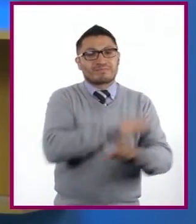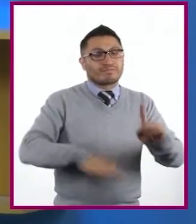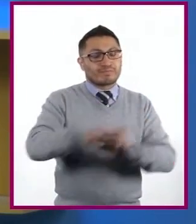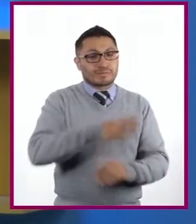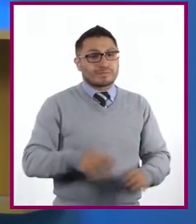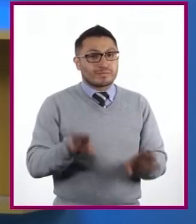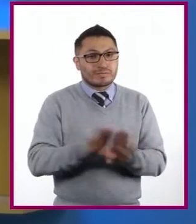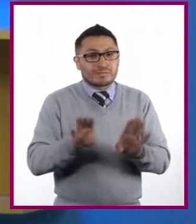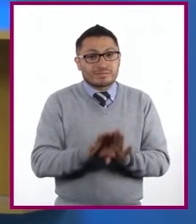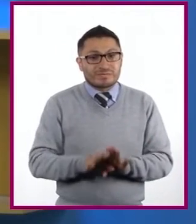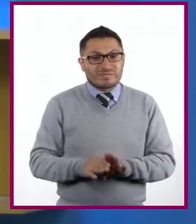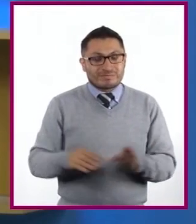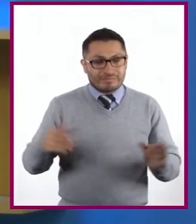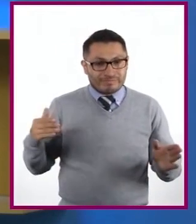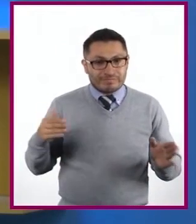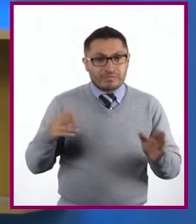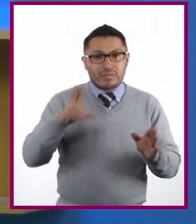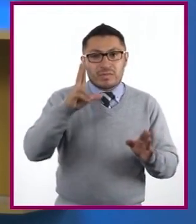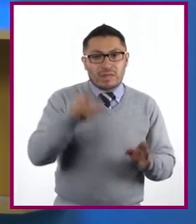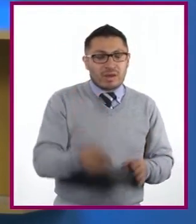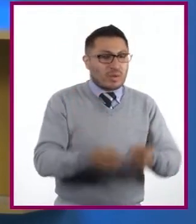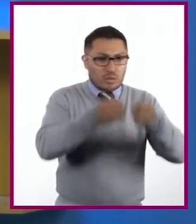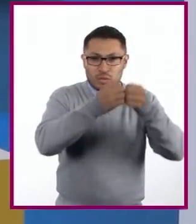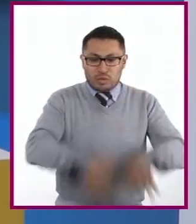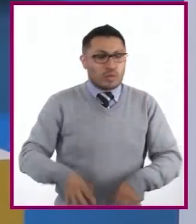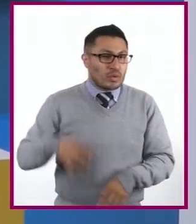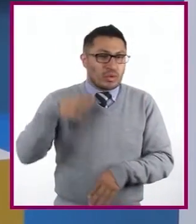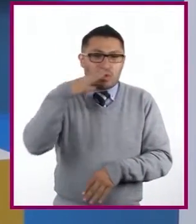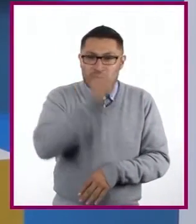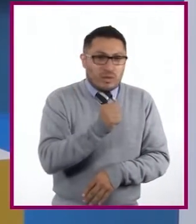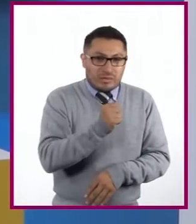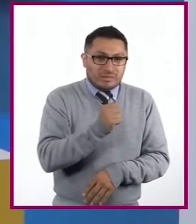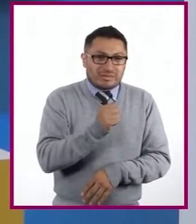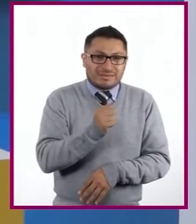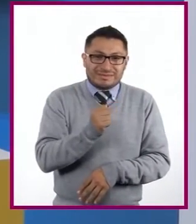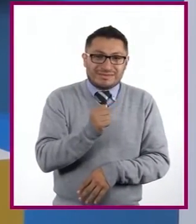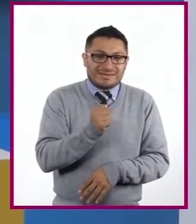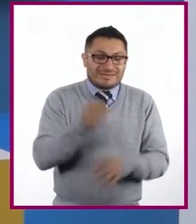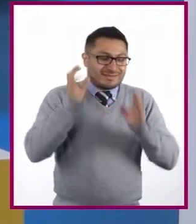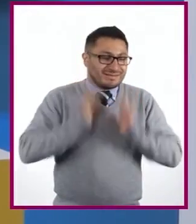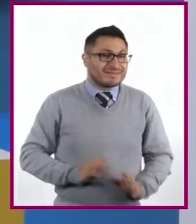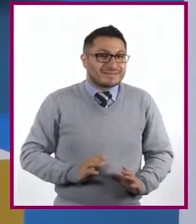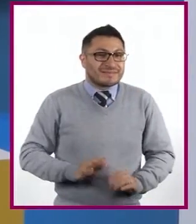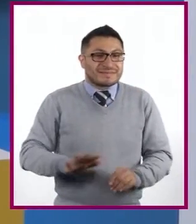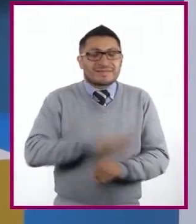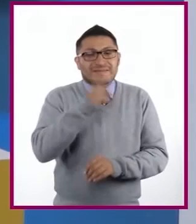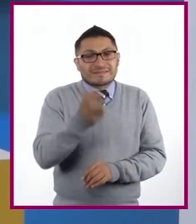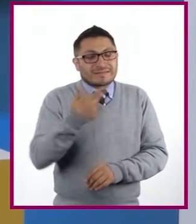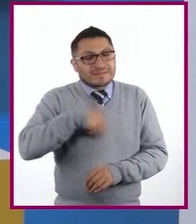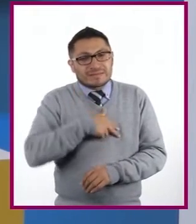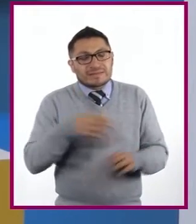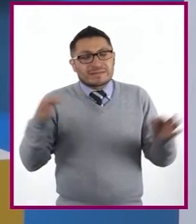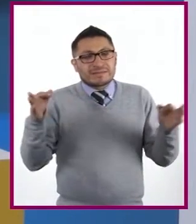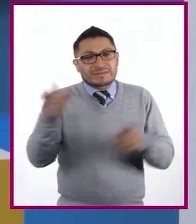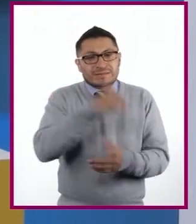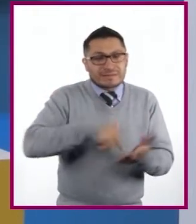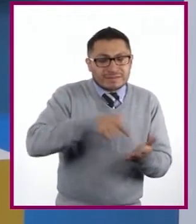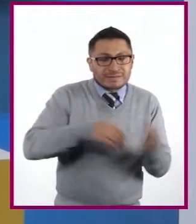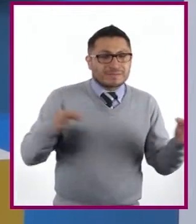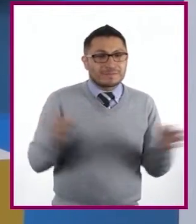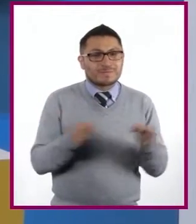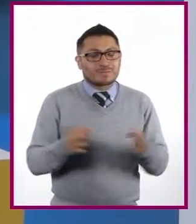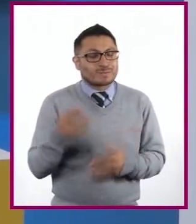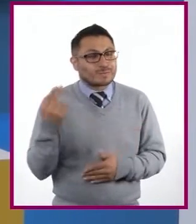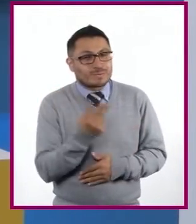es tratar de impedir la pérdida de nuestro calor hacia él. Por eso es que cuando estamos en un ambiente frío,